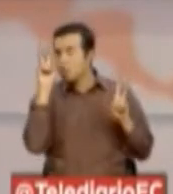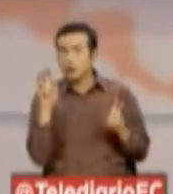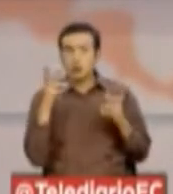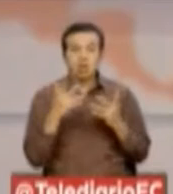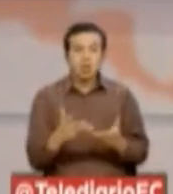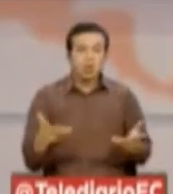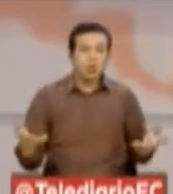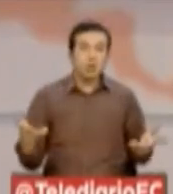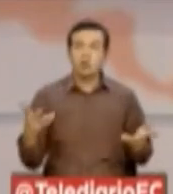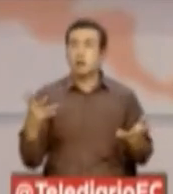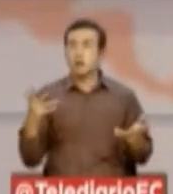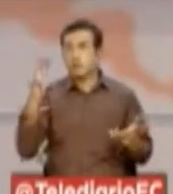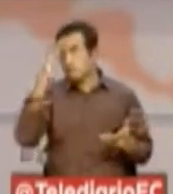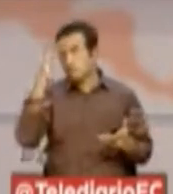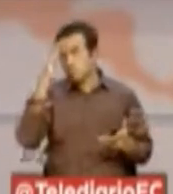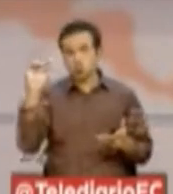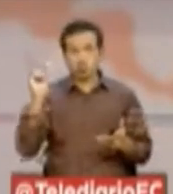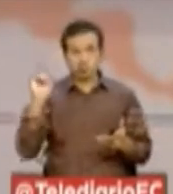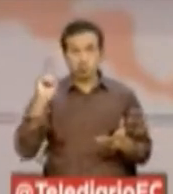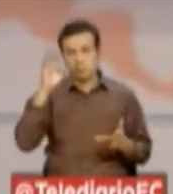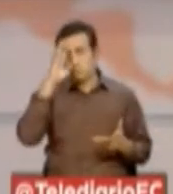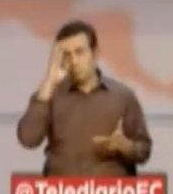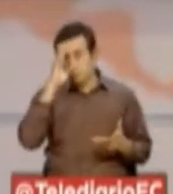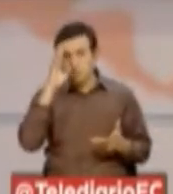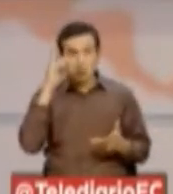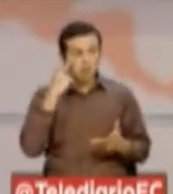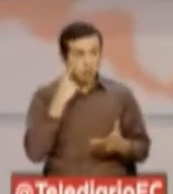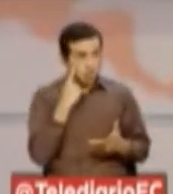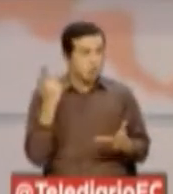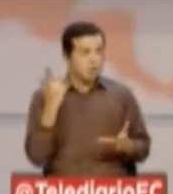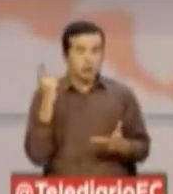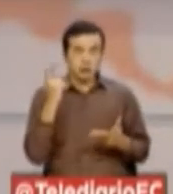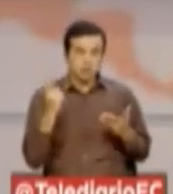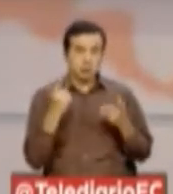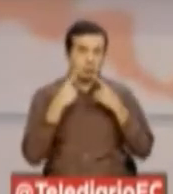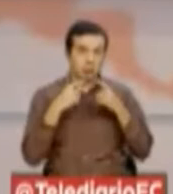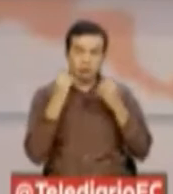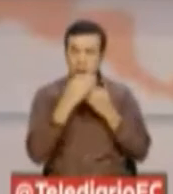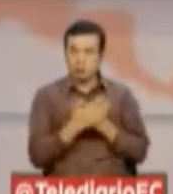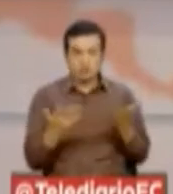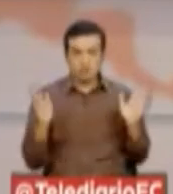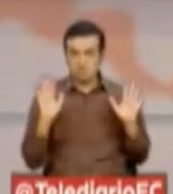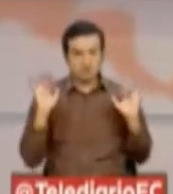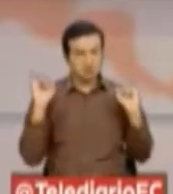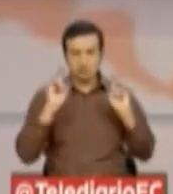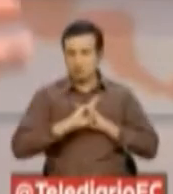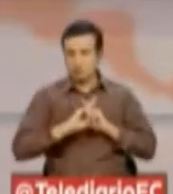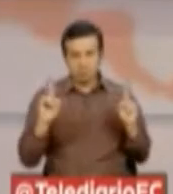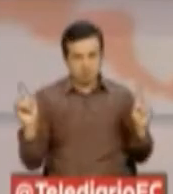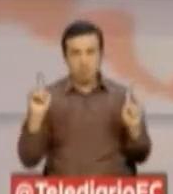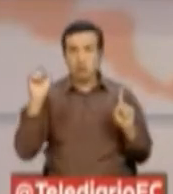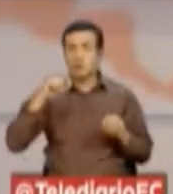ideológico si hubiera una consulta con sesgo ideológico no tendríamos que pronunciarnos en ese sentido pero de momento esto no es así lo que sí tiene